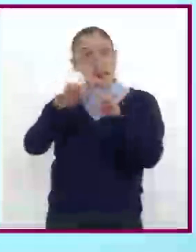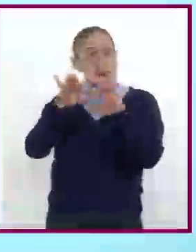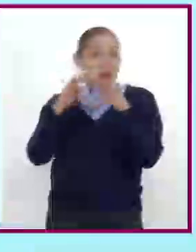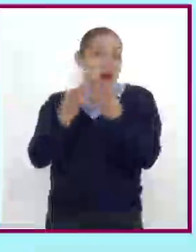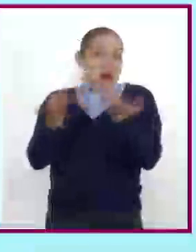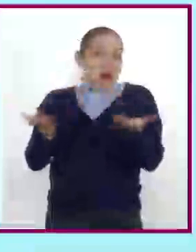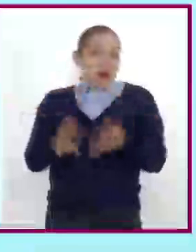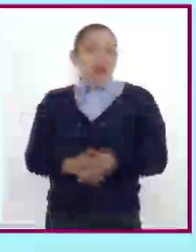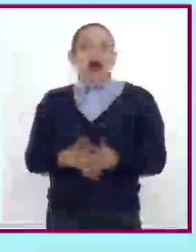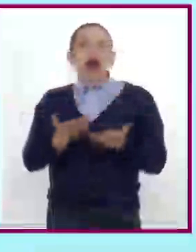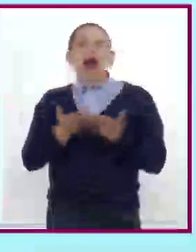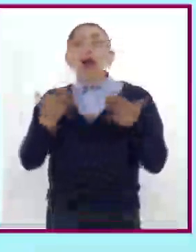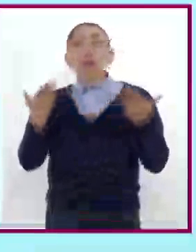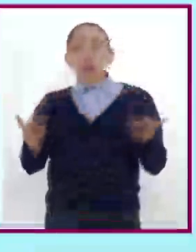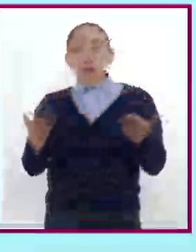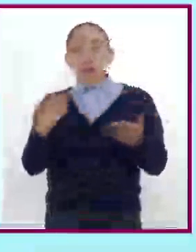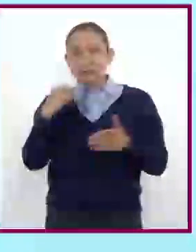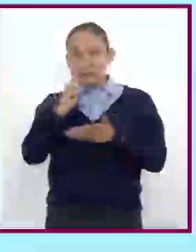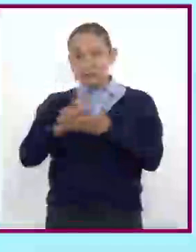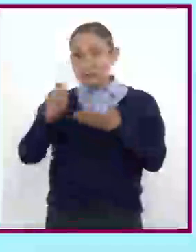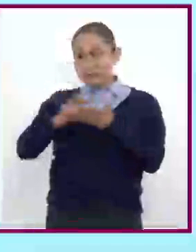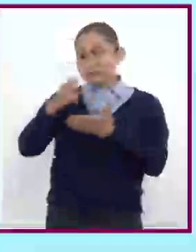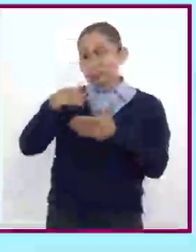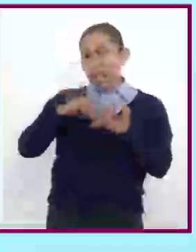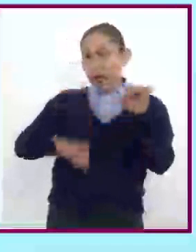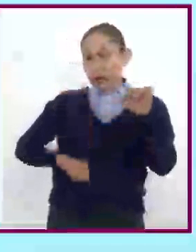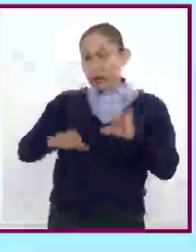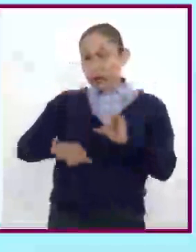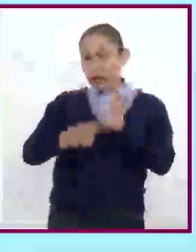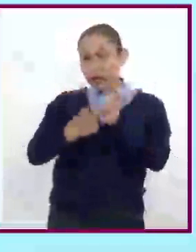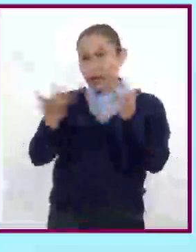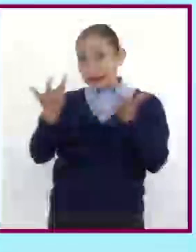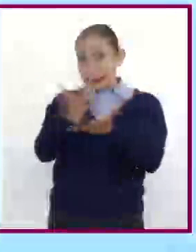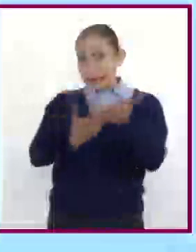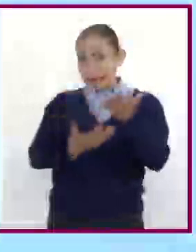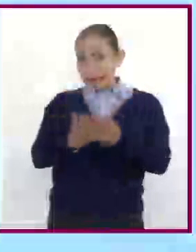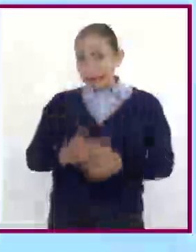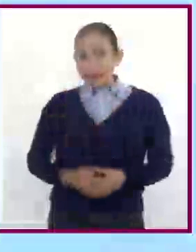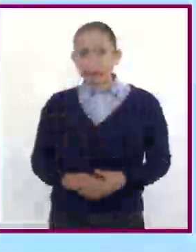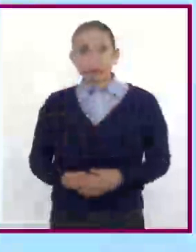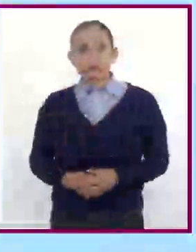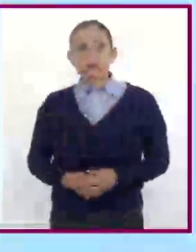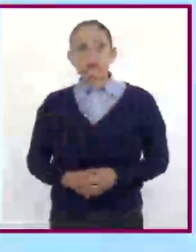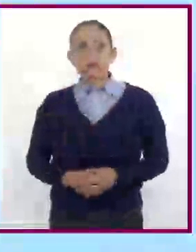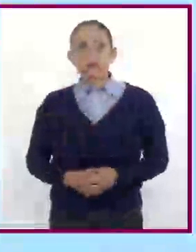cosas. A continuación, escriban las actividades que deberán realizar.